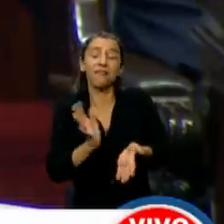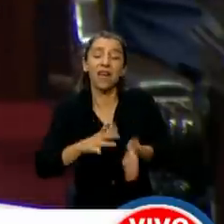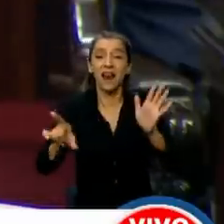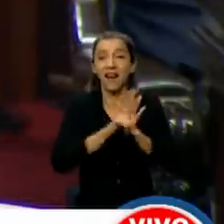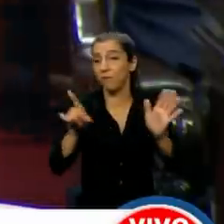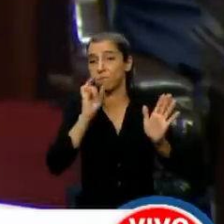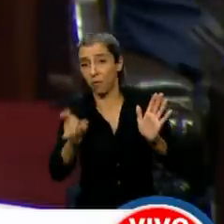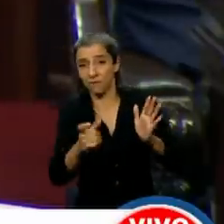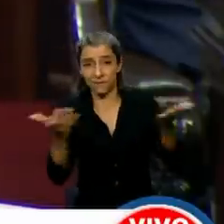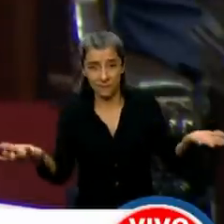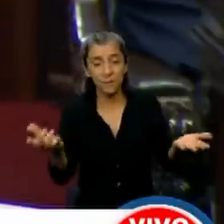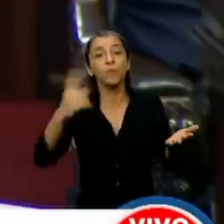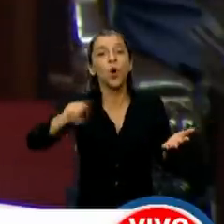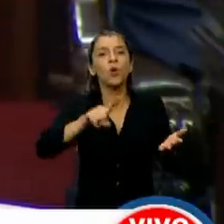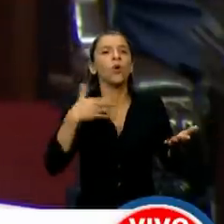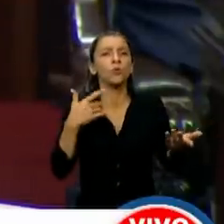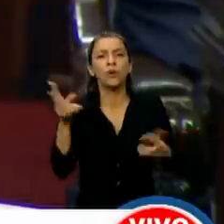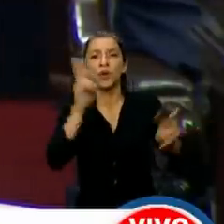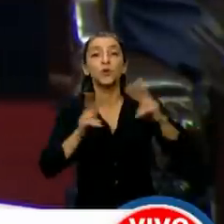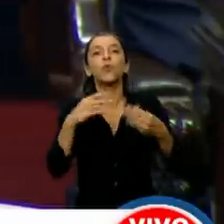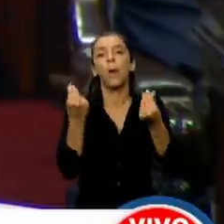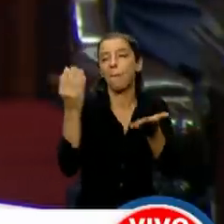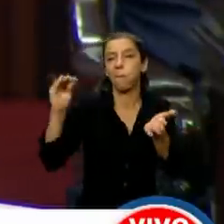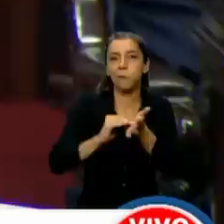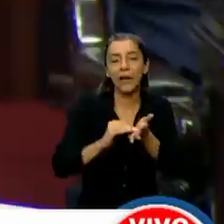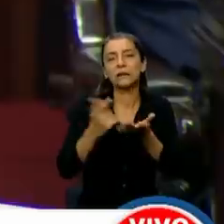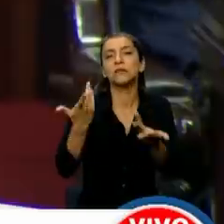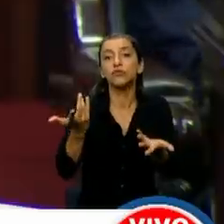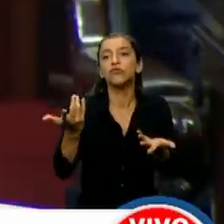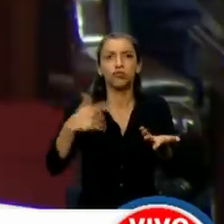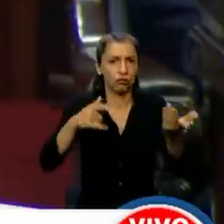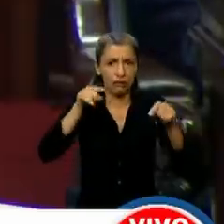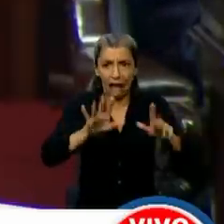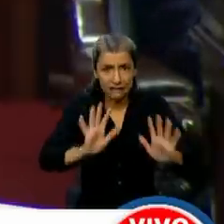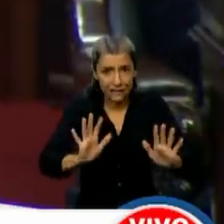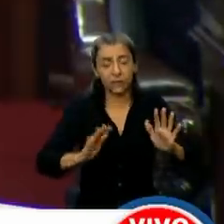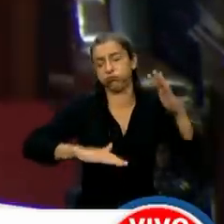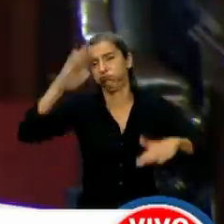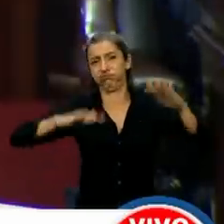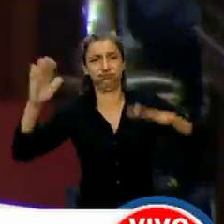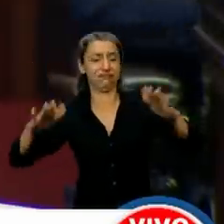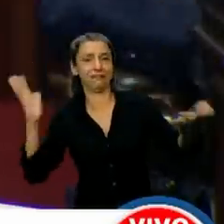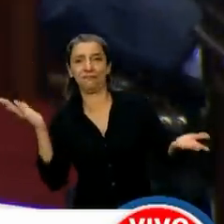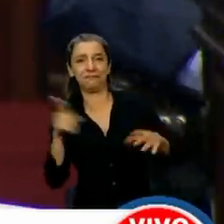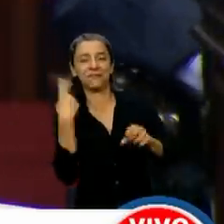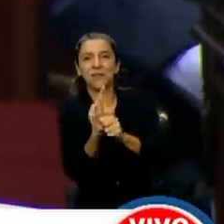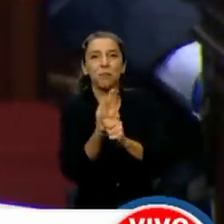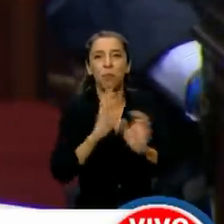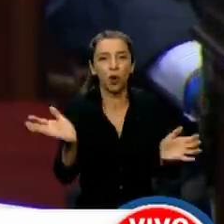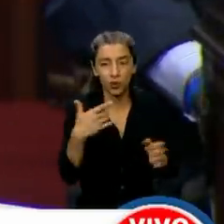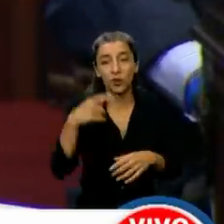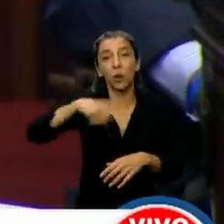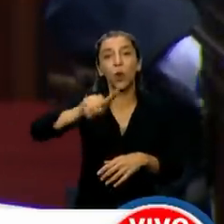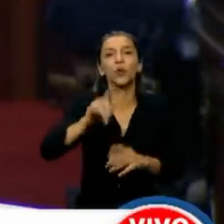y además incrementa la distorsión de precios pretenden que las tarifas representen la capacidad de pago en lugar del